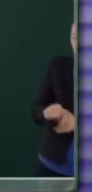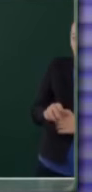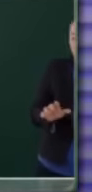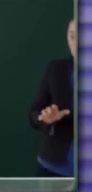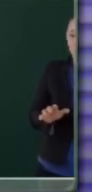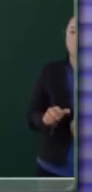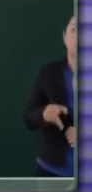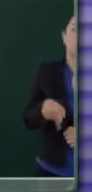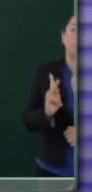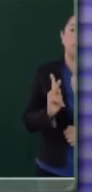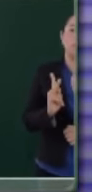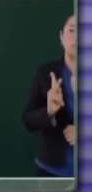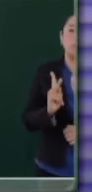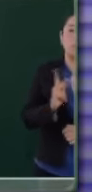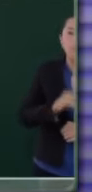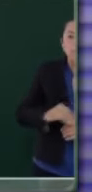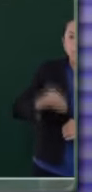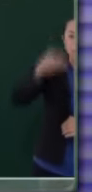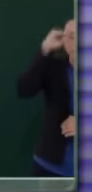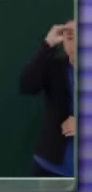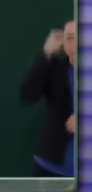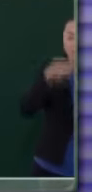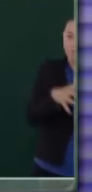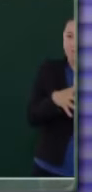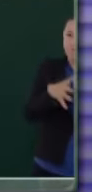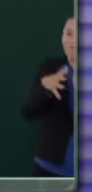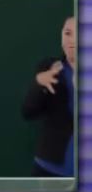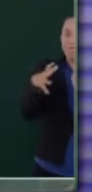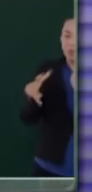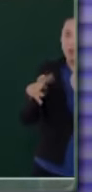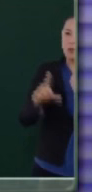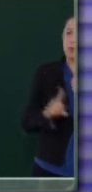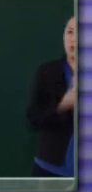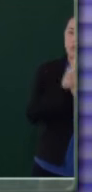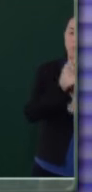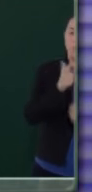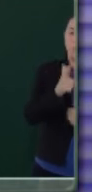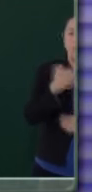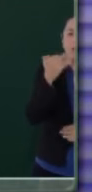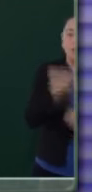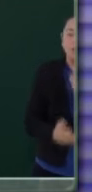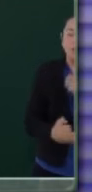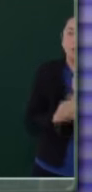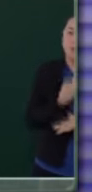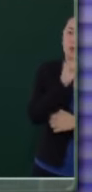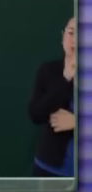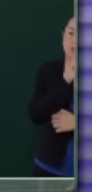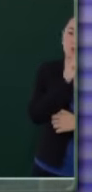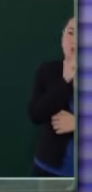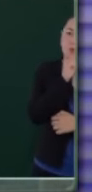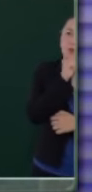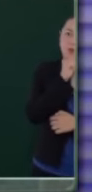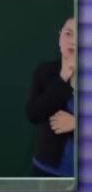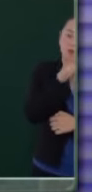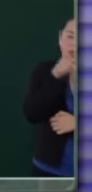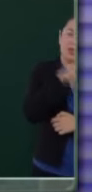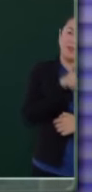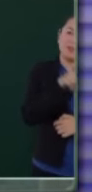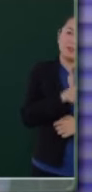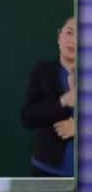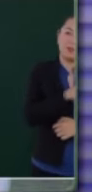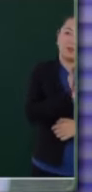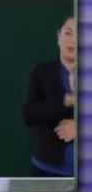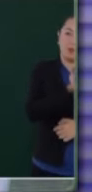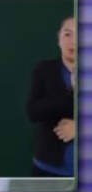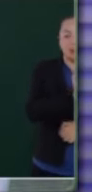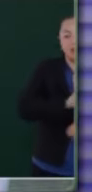pero sin dimensionar la repercusión que tiene para su pueblo, para